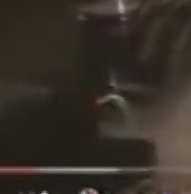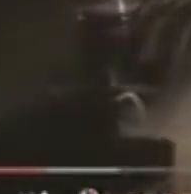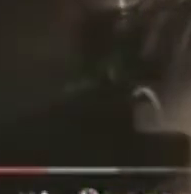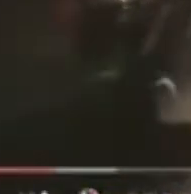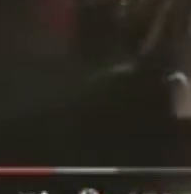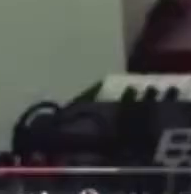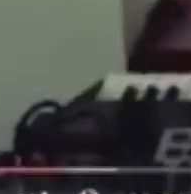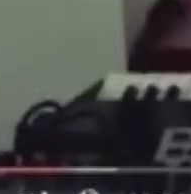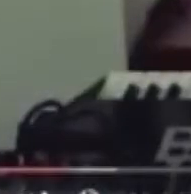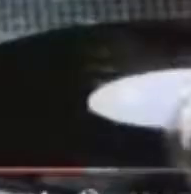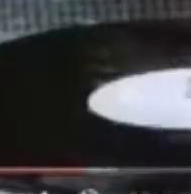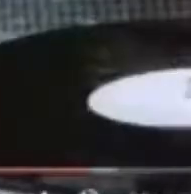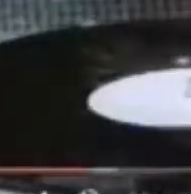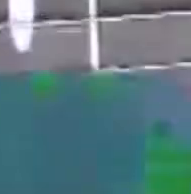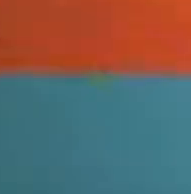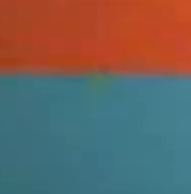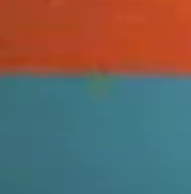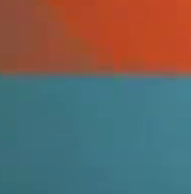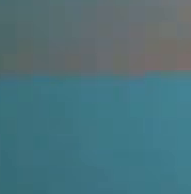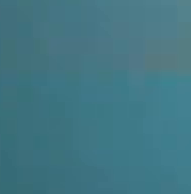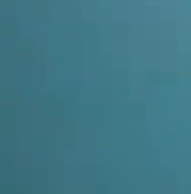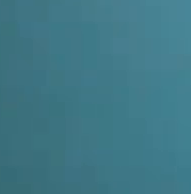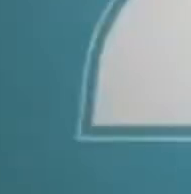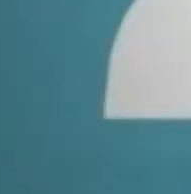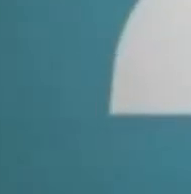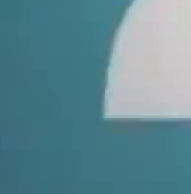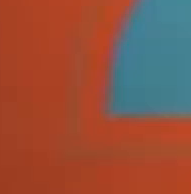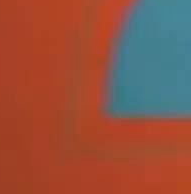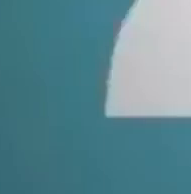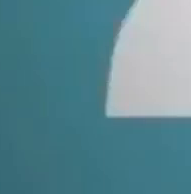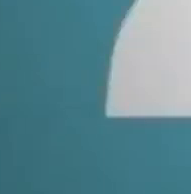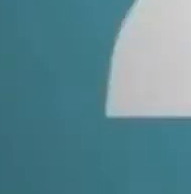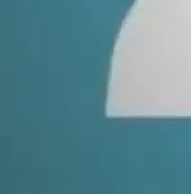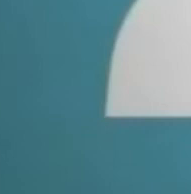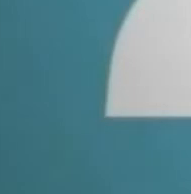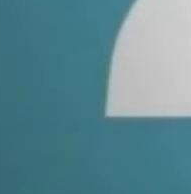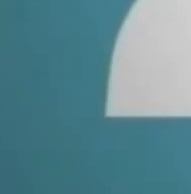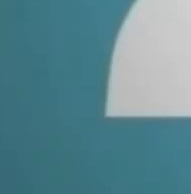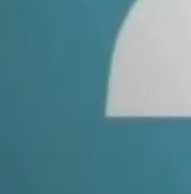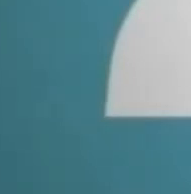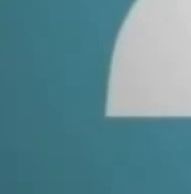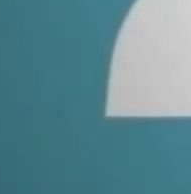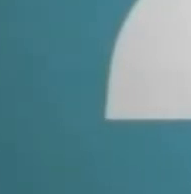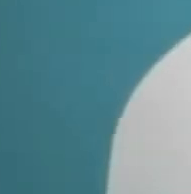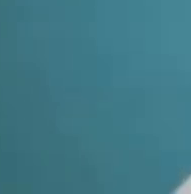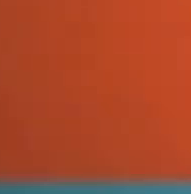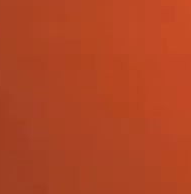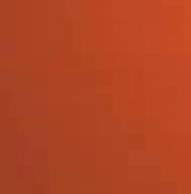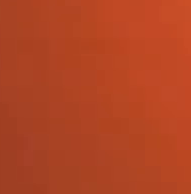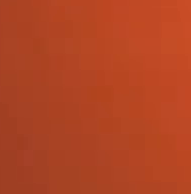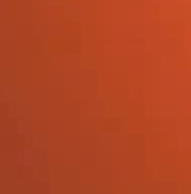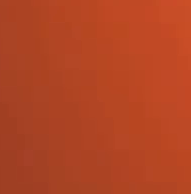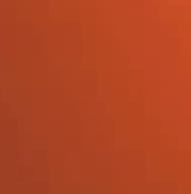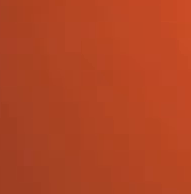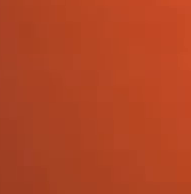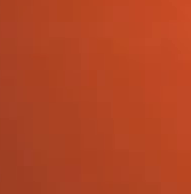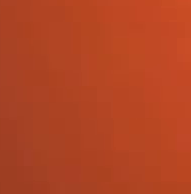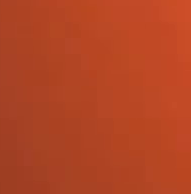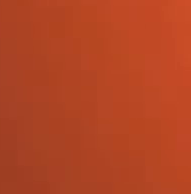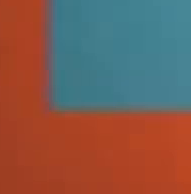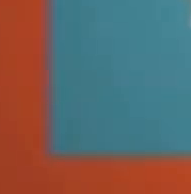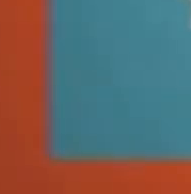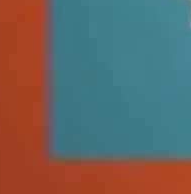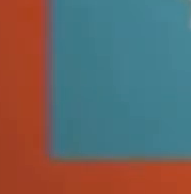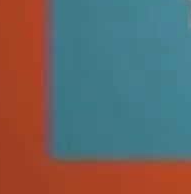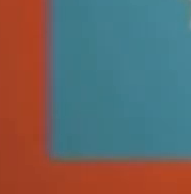Les falta YouTube. A los nuestros, nah, porque les regalamos hasta 25 gigas de YouTube en 4G por 6 meses. Pásate a móviles 4G ETV